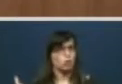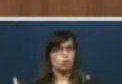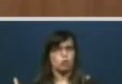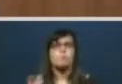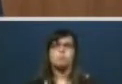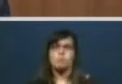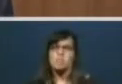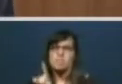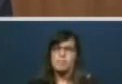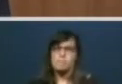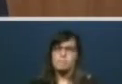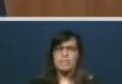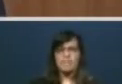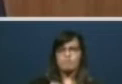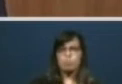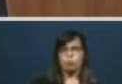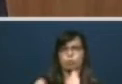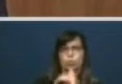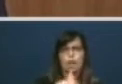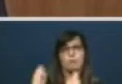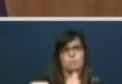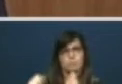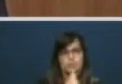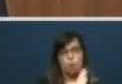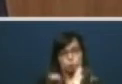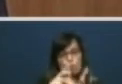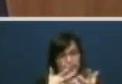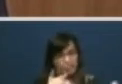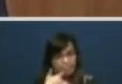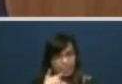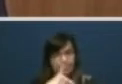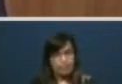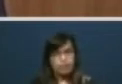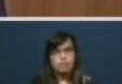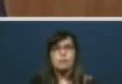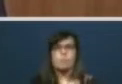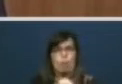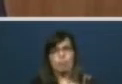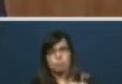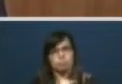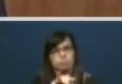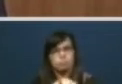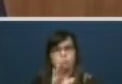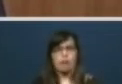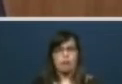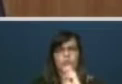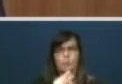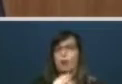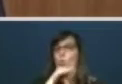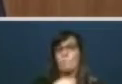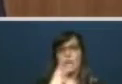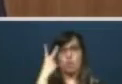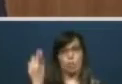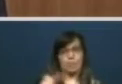constitucional por el cauce que incorpora la propia carta magna siempre que se cumplan dos requisitos el primero